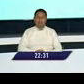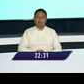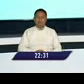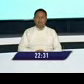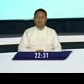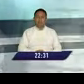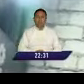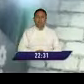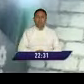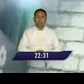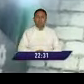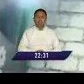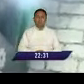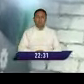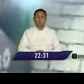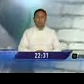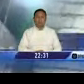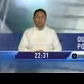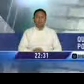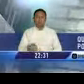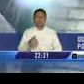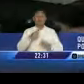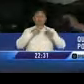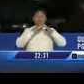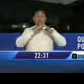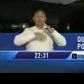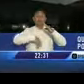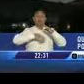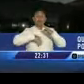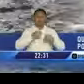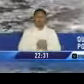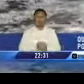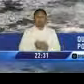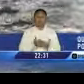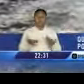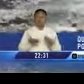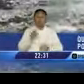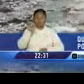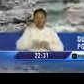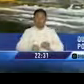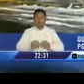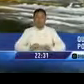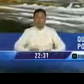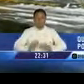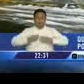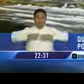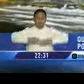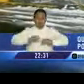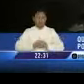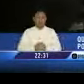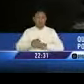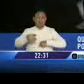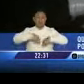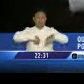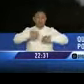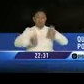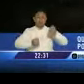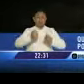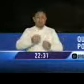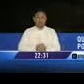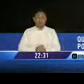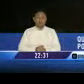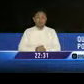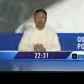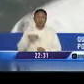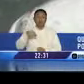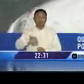continuación. Colapsos estructurales, pérdidas de enseres, inundaciones, dificultades en la circulación vehicular y hasta